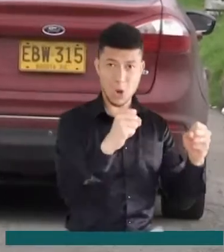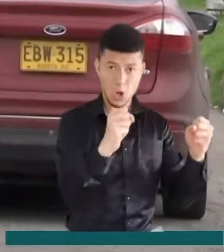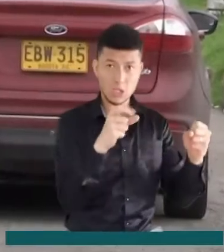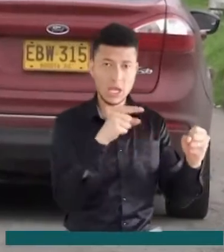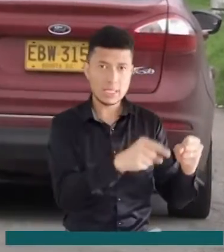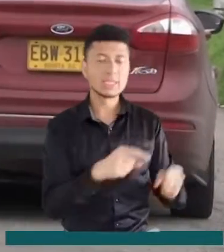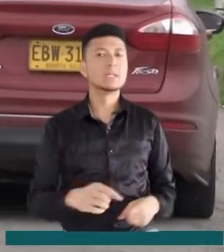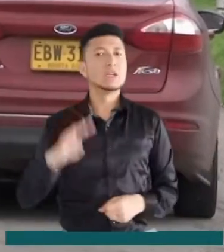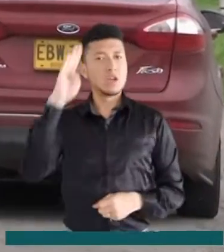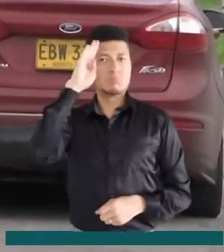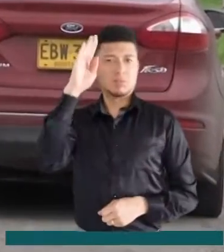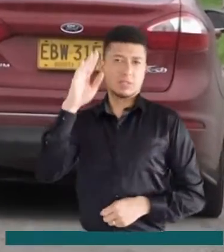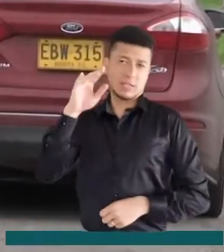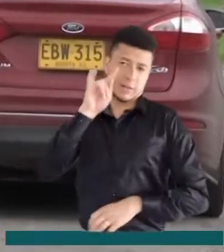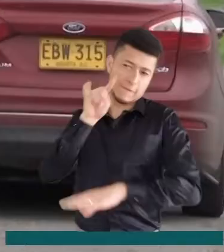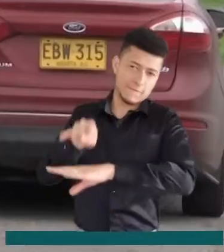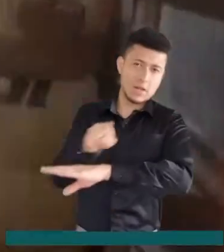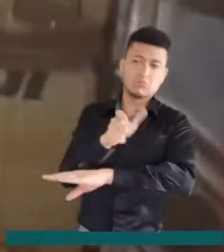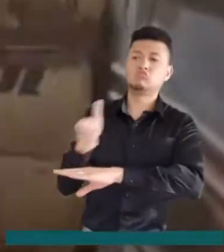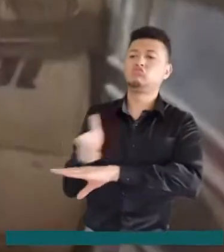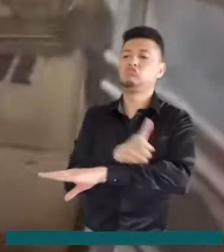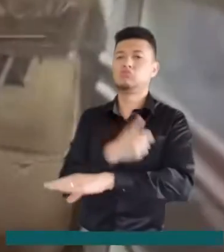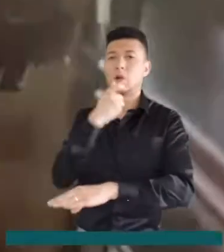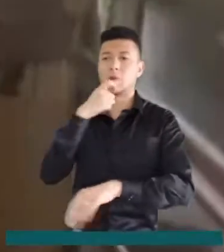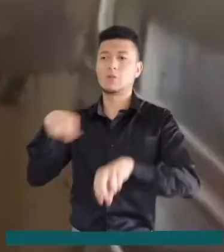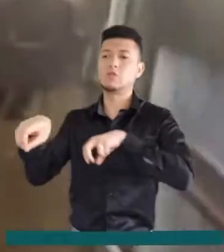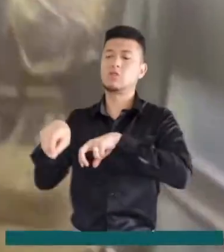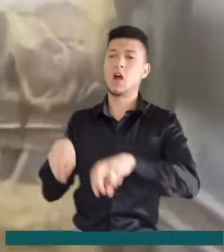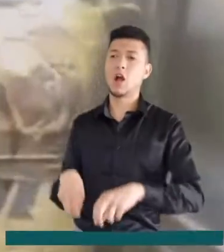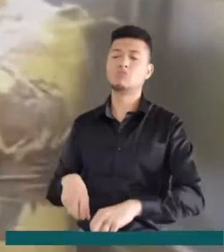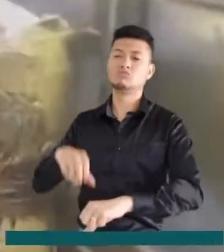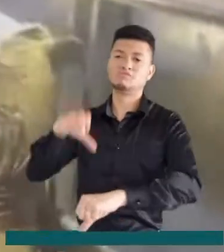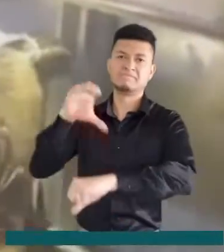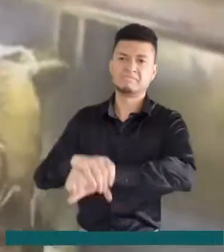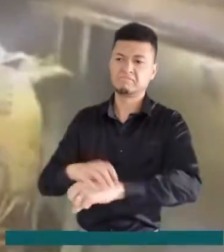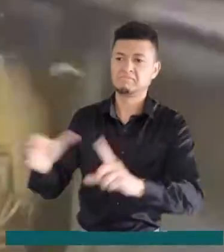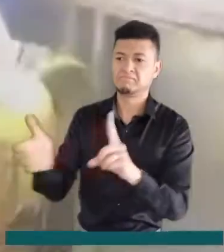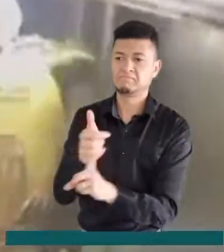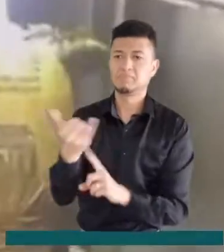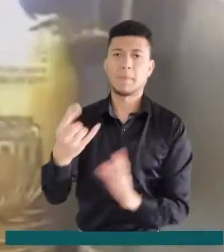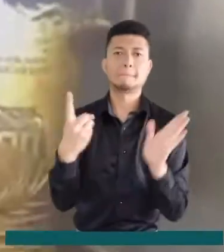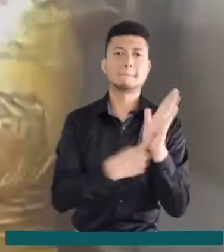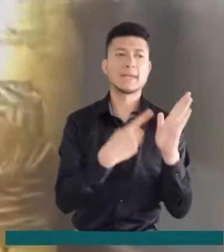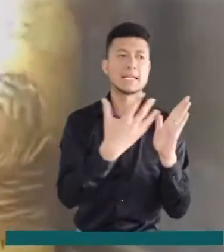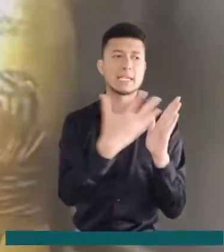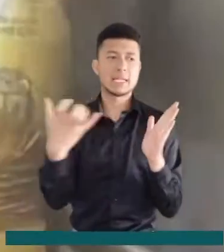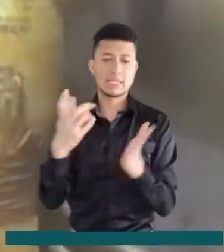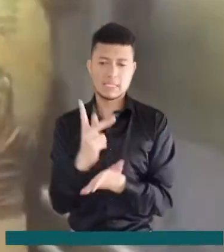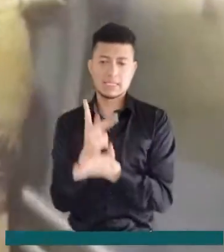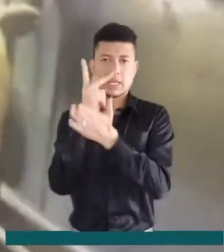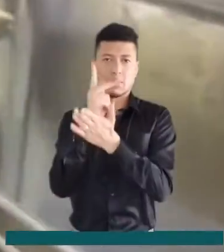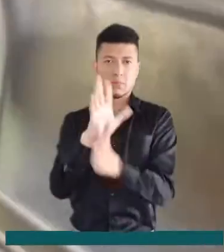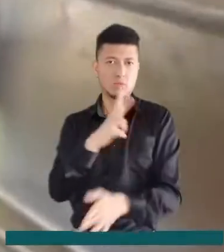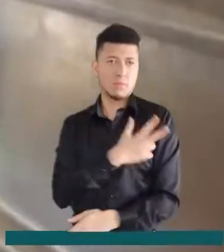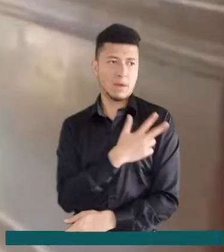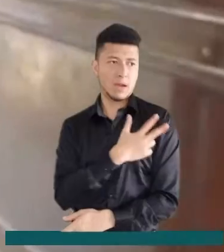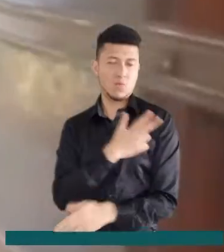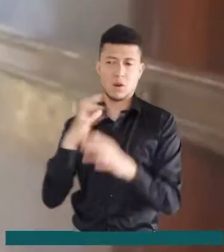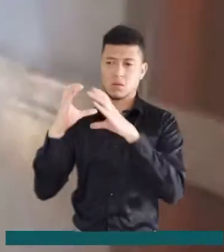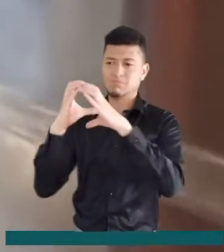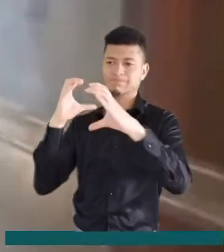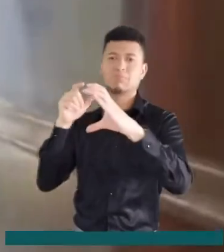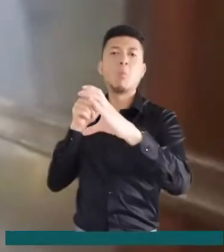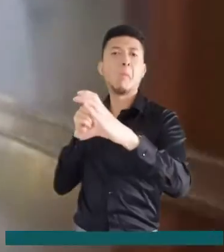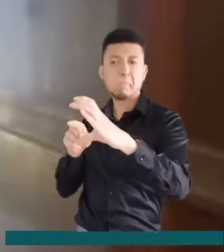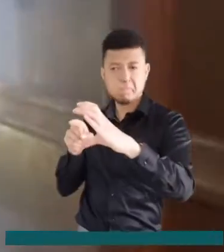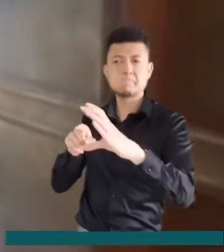medio de operativos de control y vigilancia, la Policía de Tránsito incautó 1.500 kilogramos de marihuana que eran transportados en